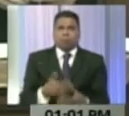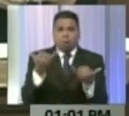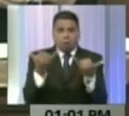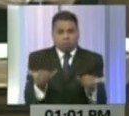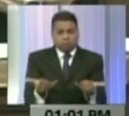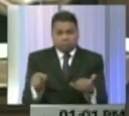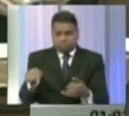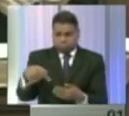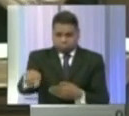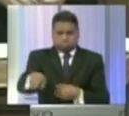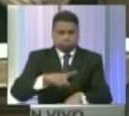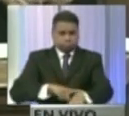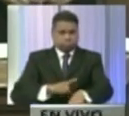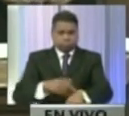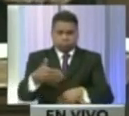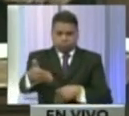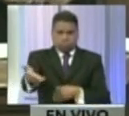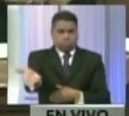Ahorita.